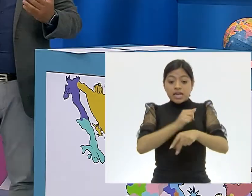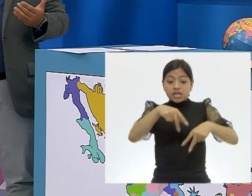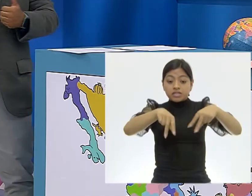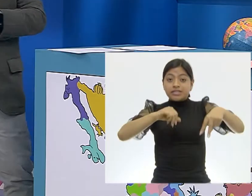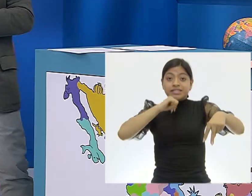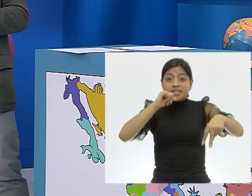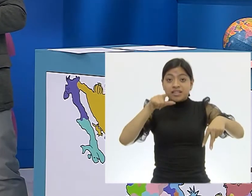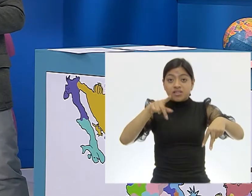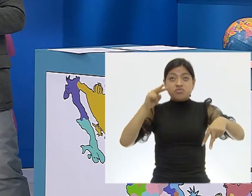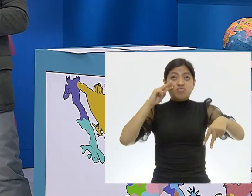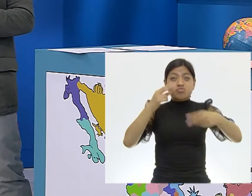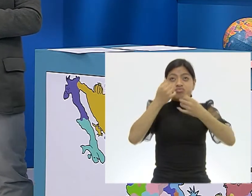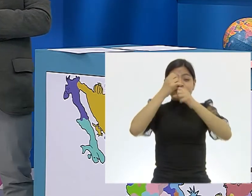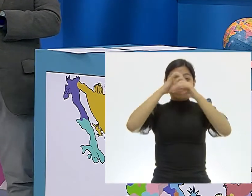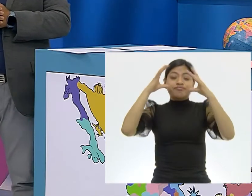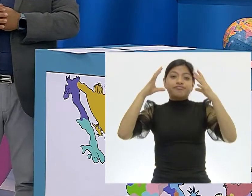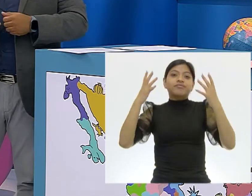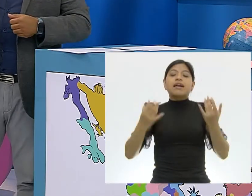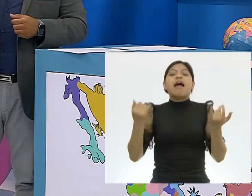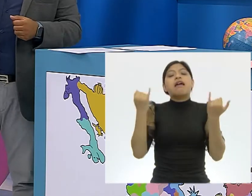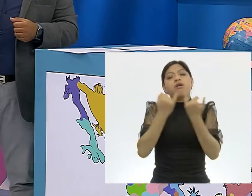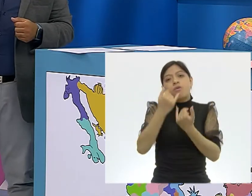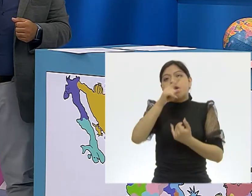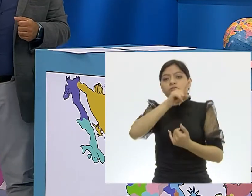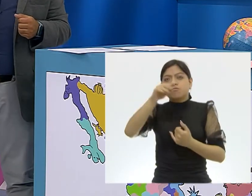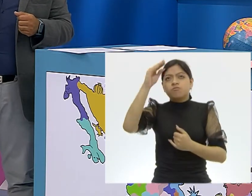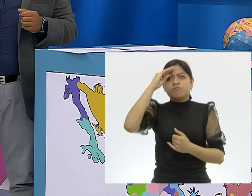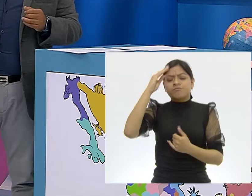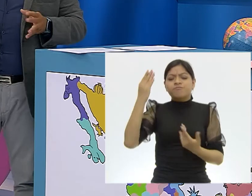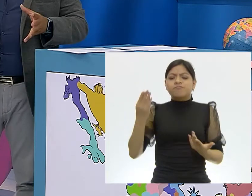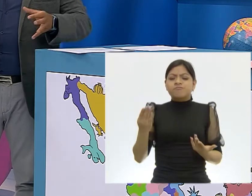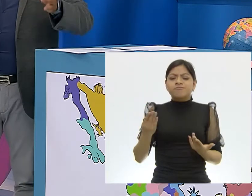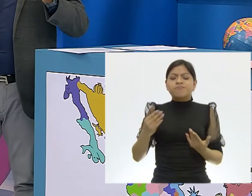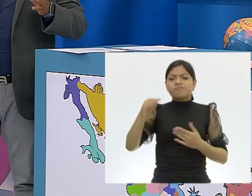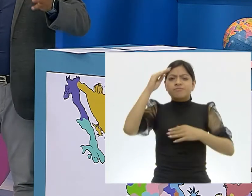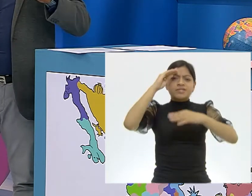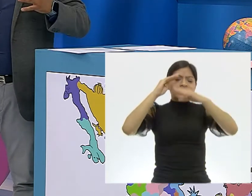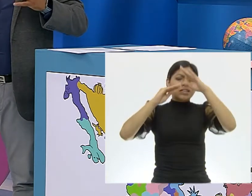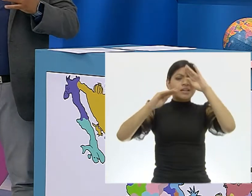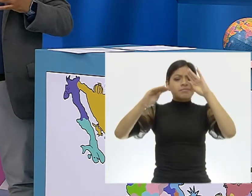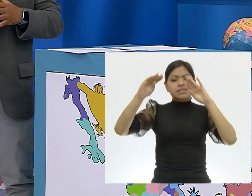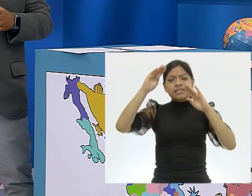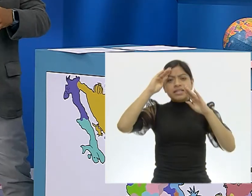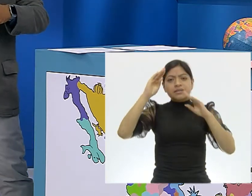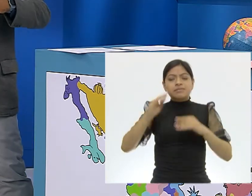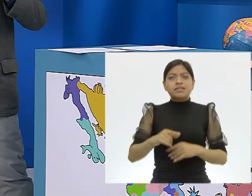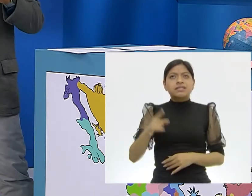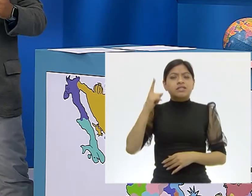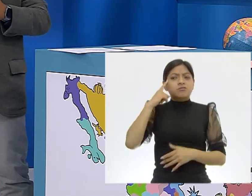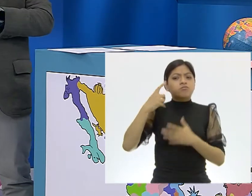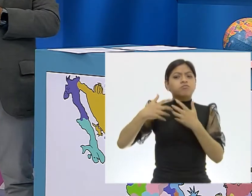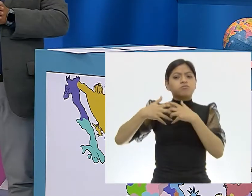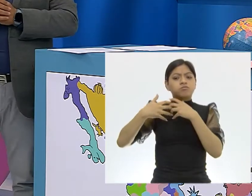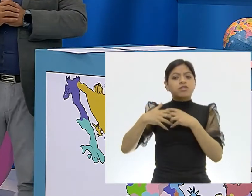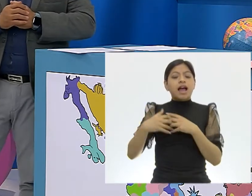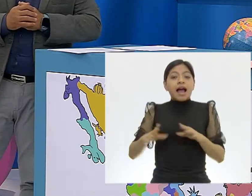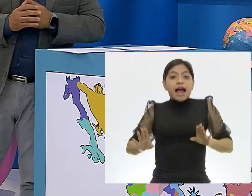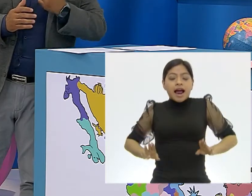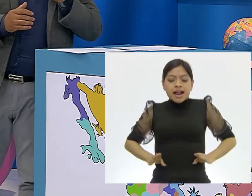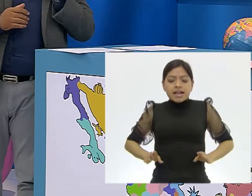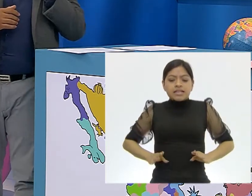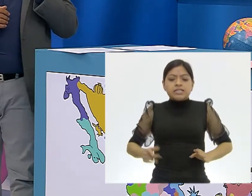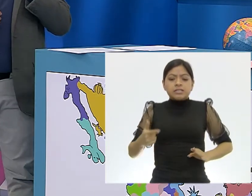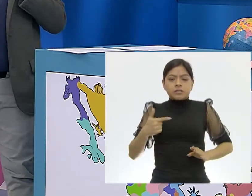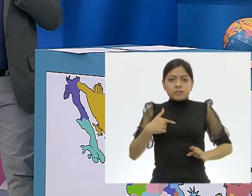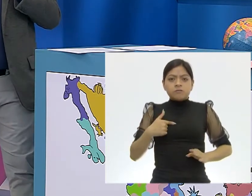Exactamente, incluso nos hacen cuestionarnos la realidad y siempre nos hacen crear una conciencia para ser mejores seres humanos.